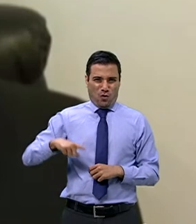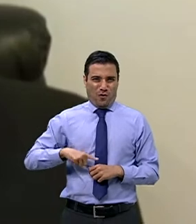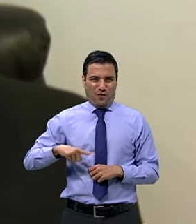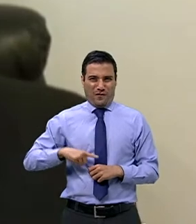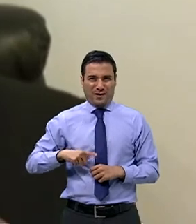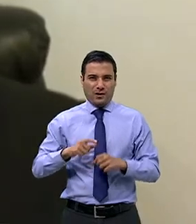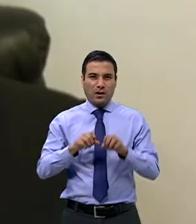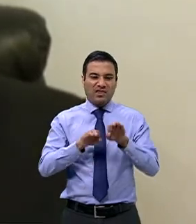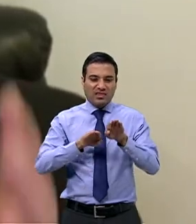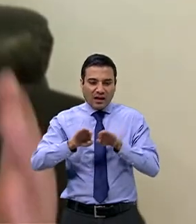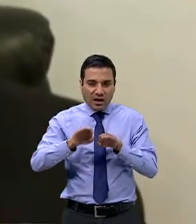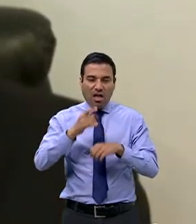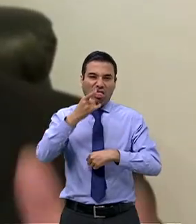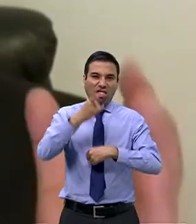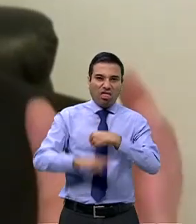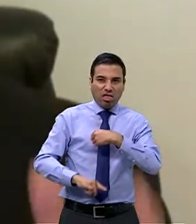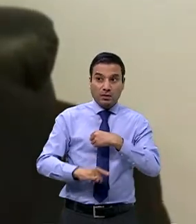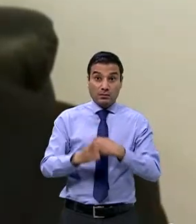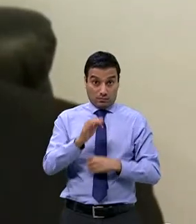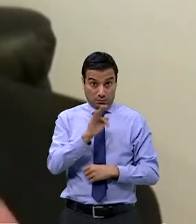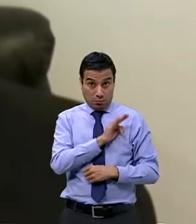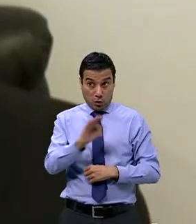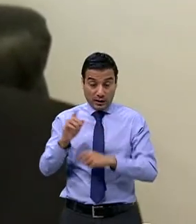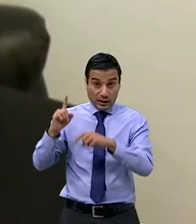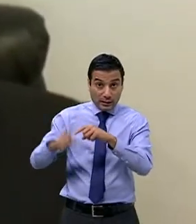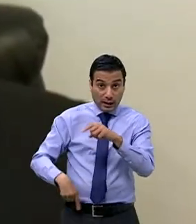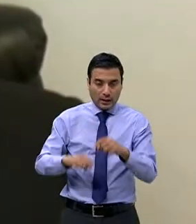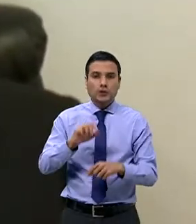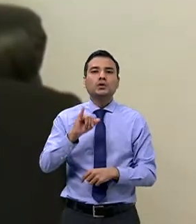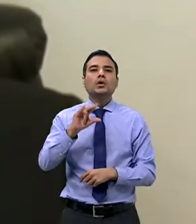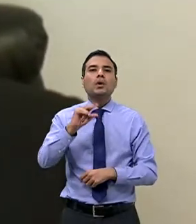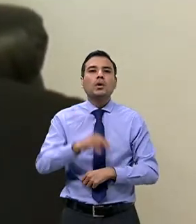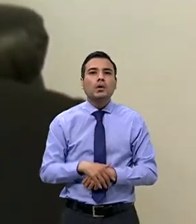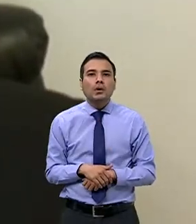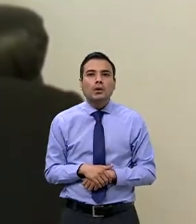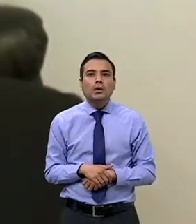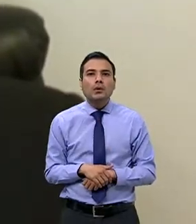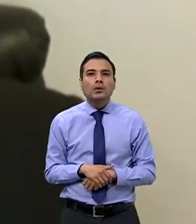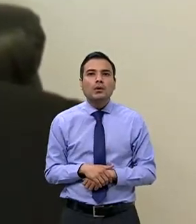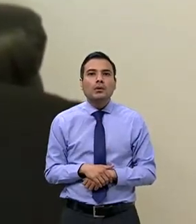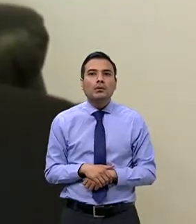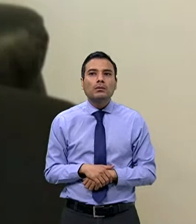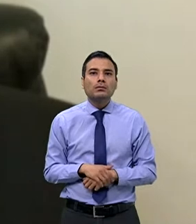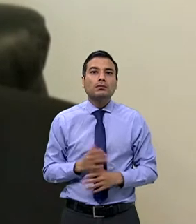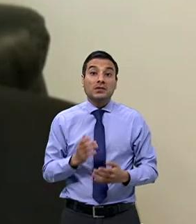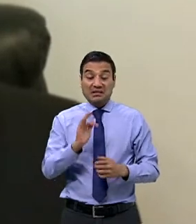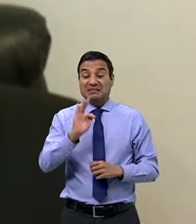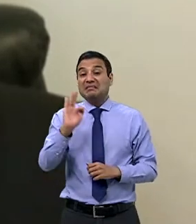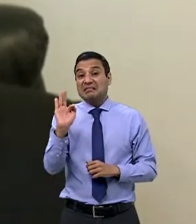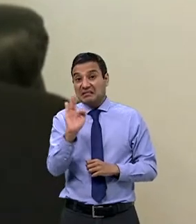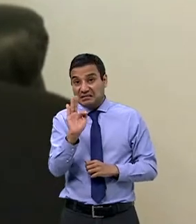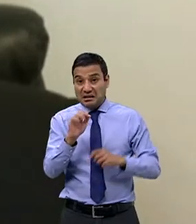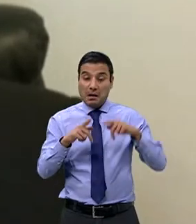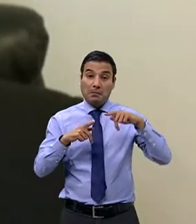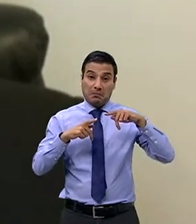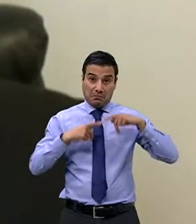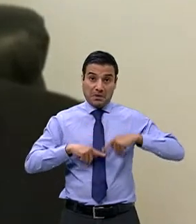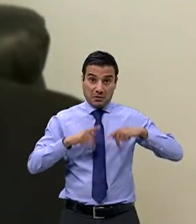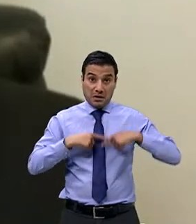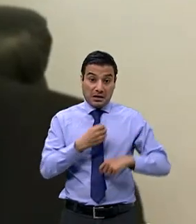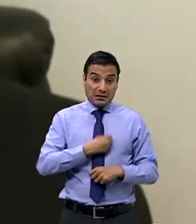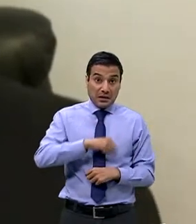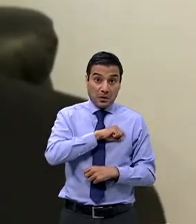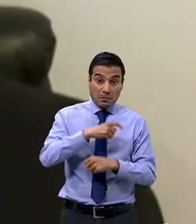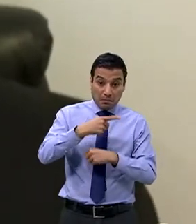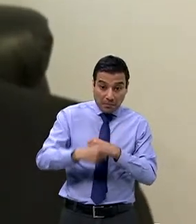deber que produzcan daños irreparables a la salud de los ciudadanos o hasta la muerte de muchos de ellos se